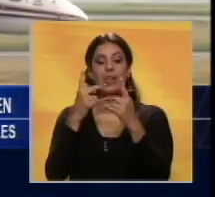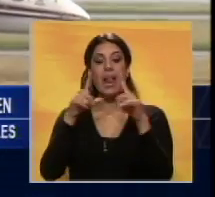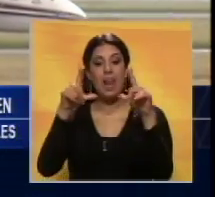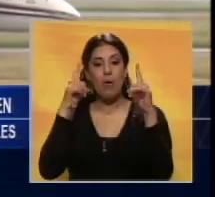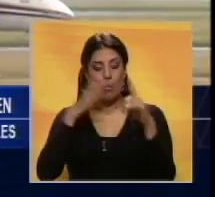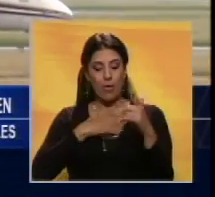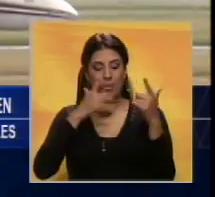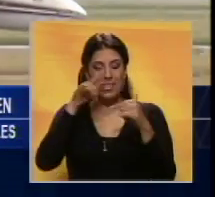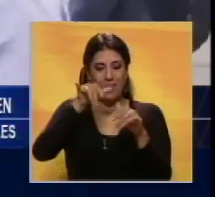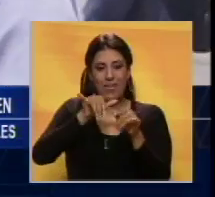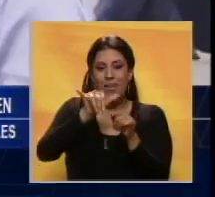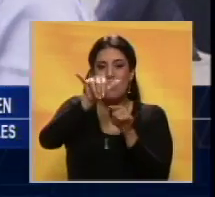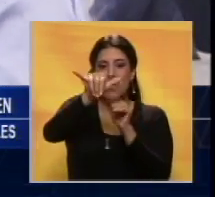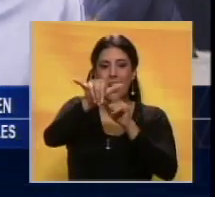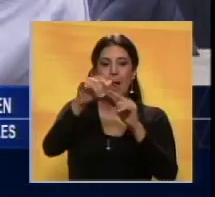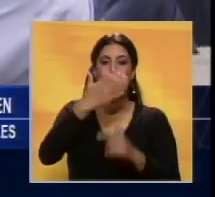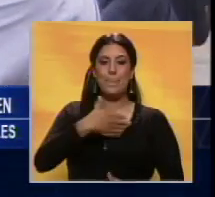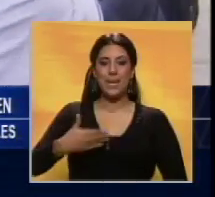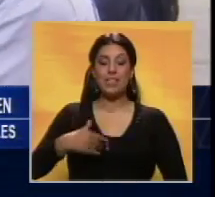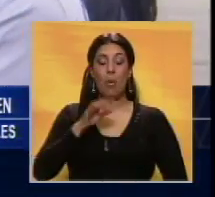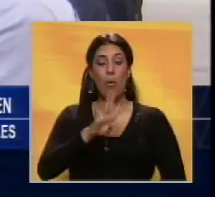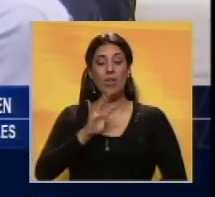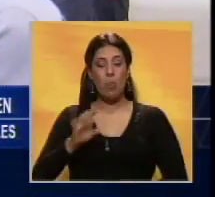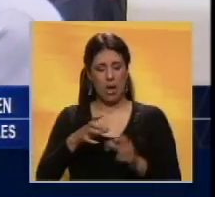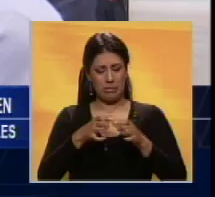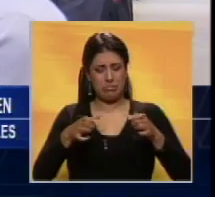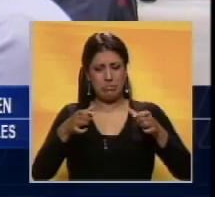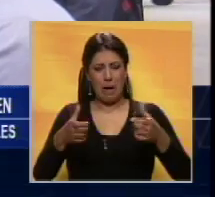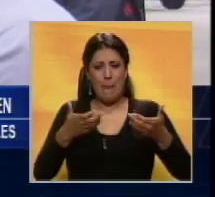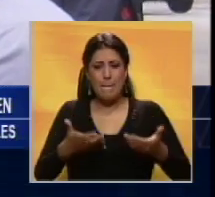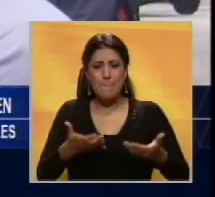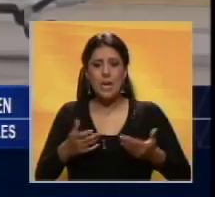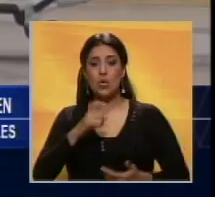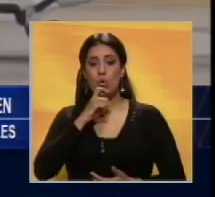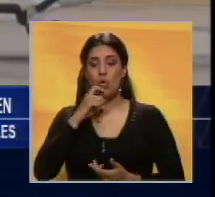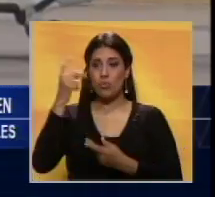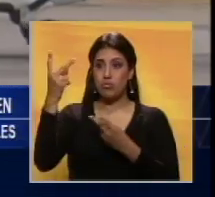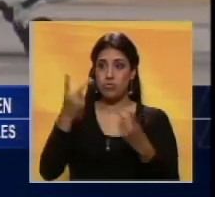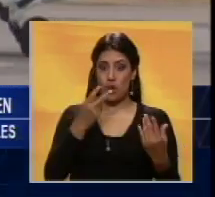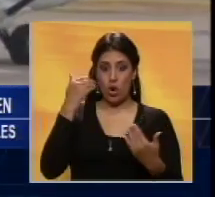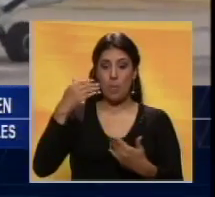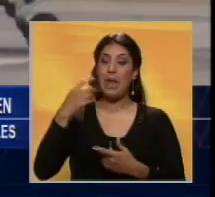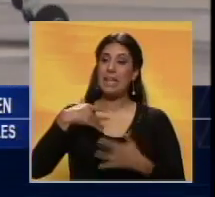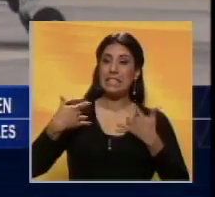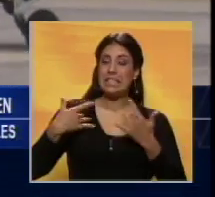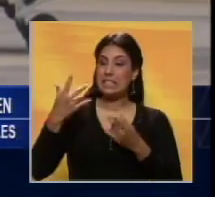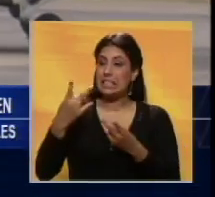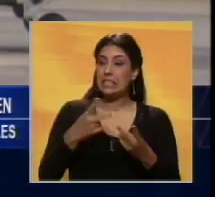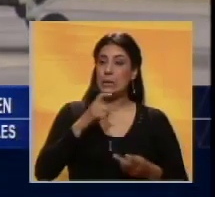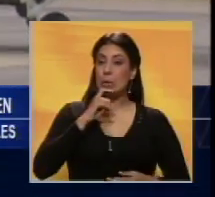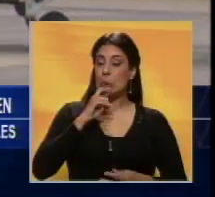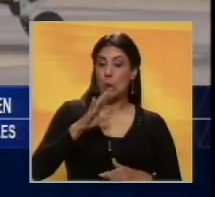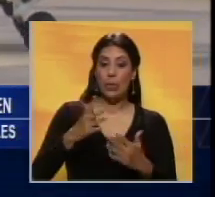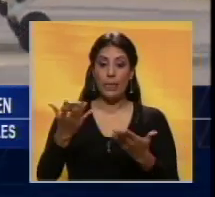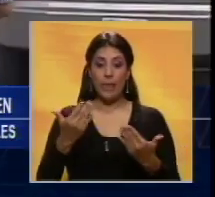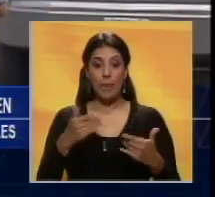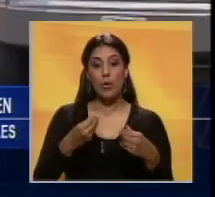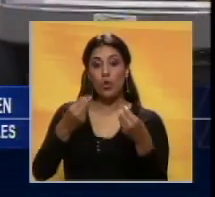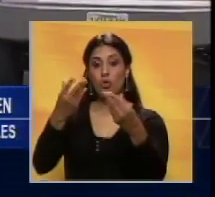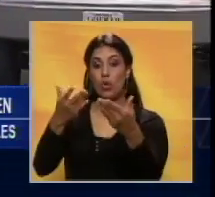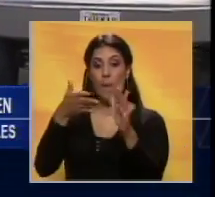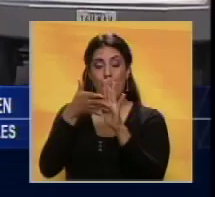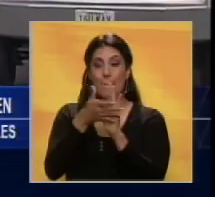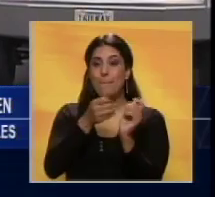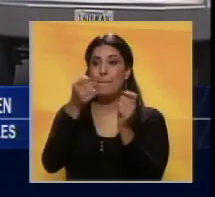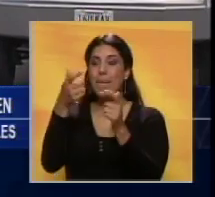el cargamento de 44 lingotes de oro fue recibido por el titular de la cartera, quien supervisó el traslado de las